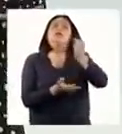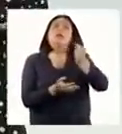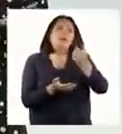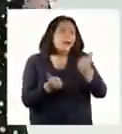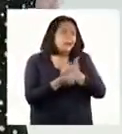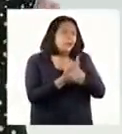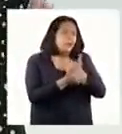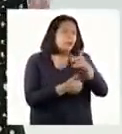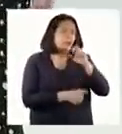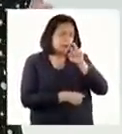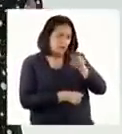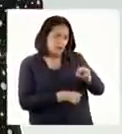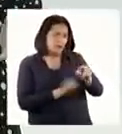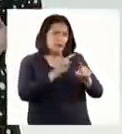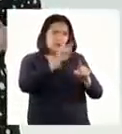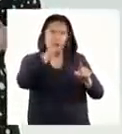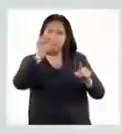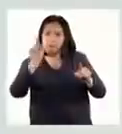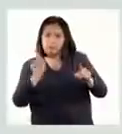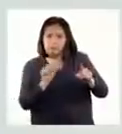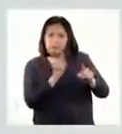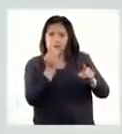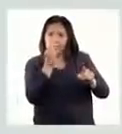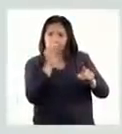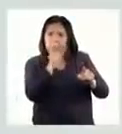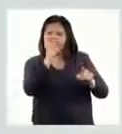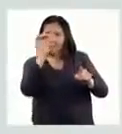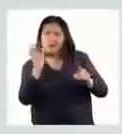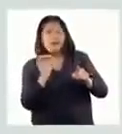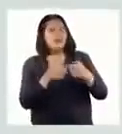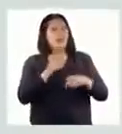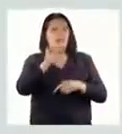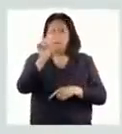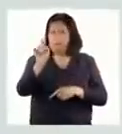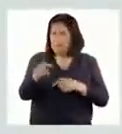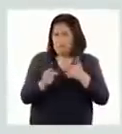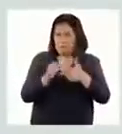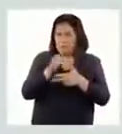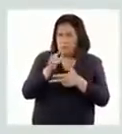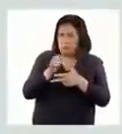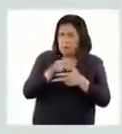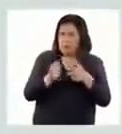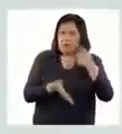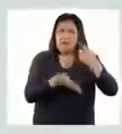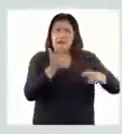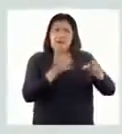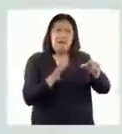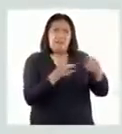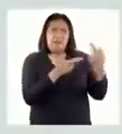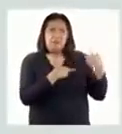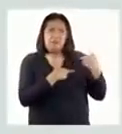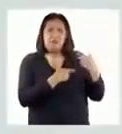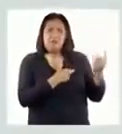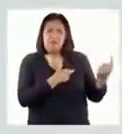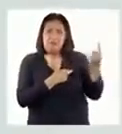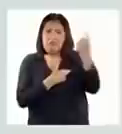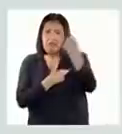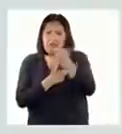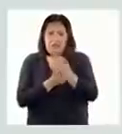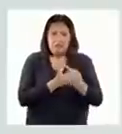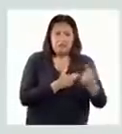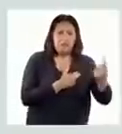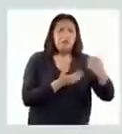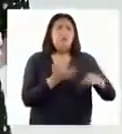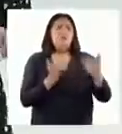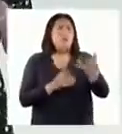que se observa es una cadena alimentaria. Y sobre la pregunta, ¿qué papel cumple cada uno de los seres vivos en la imagen? Karen